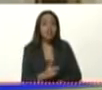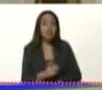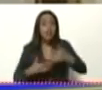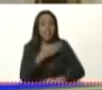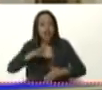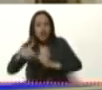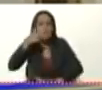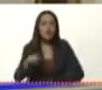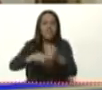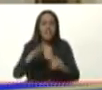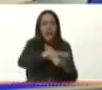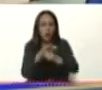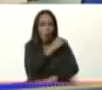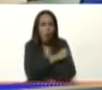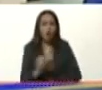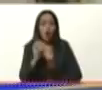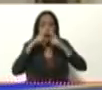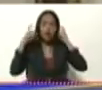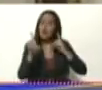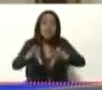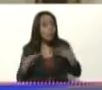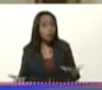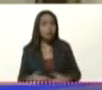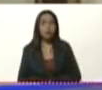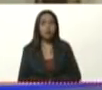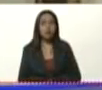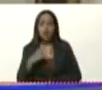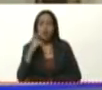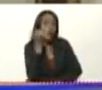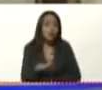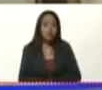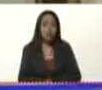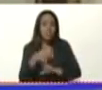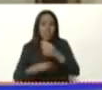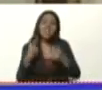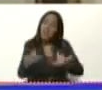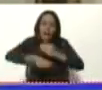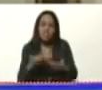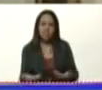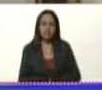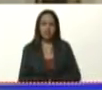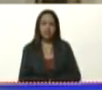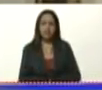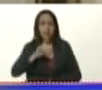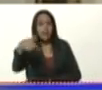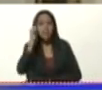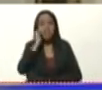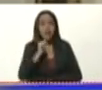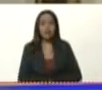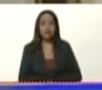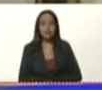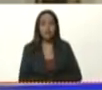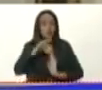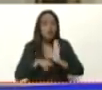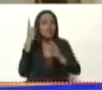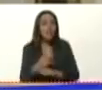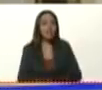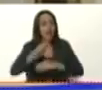y en el capítulo 2 viene contemplado los estados de excepción. Es sabia nuestra